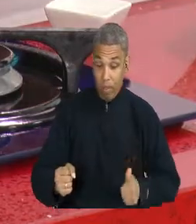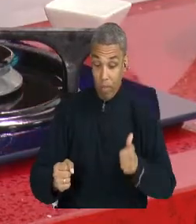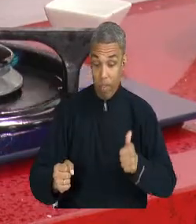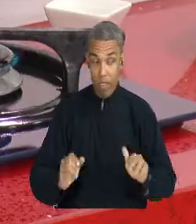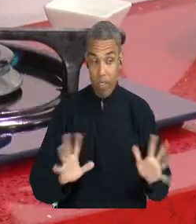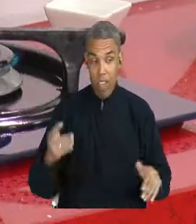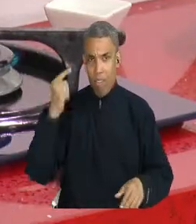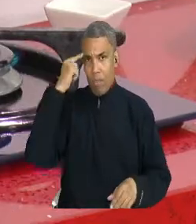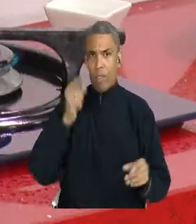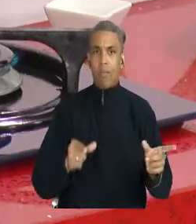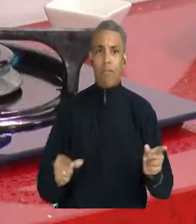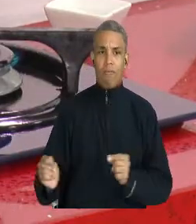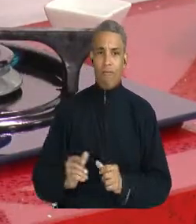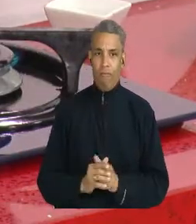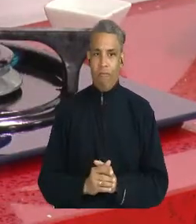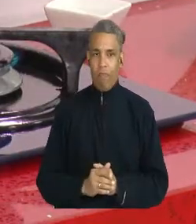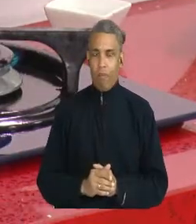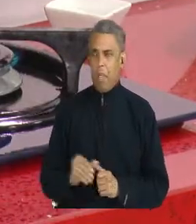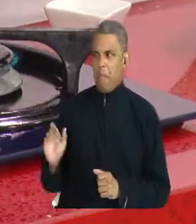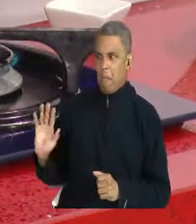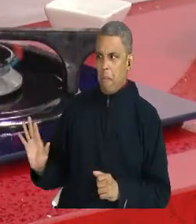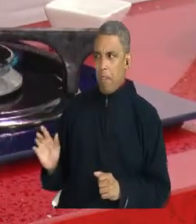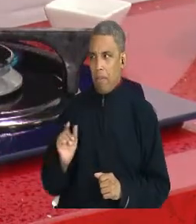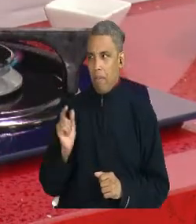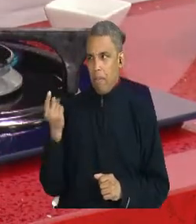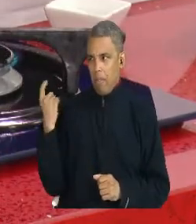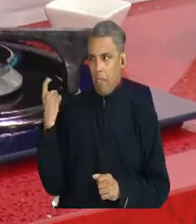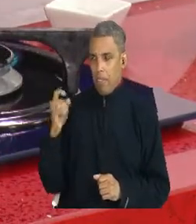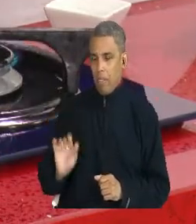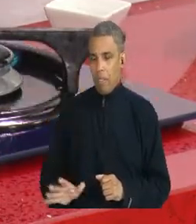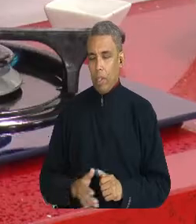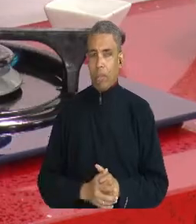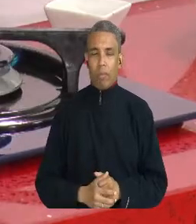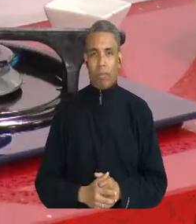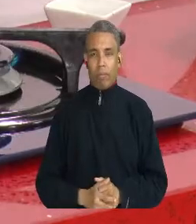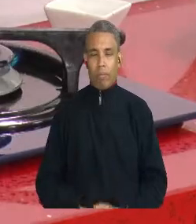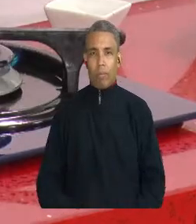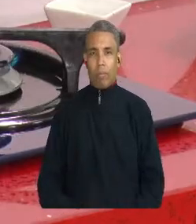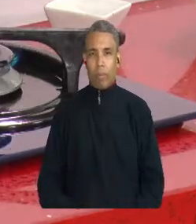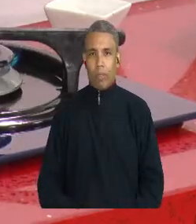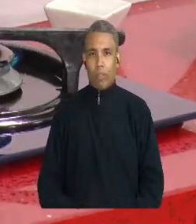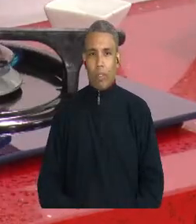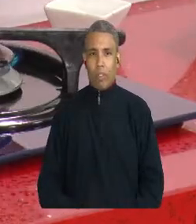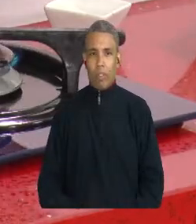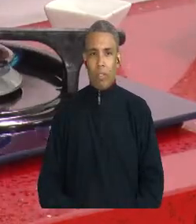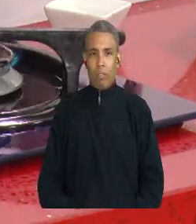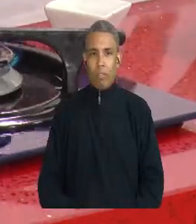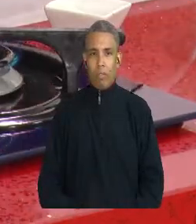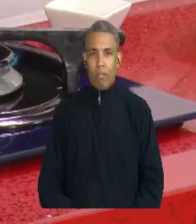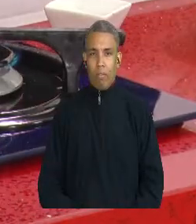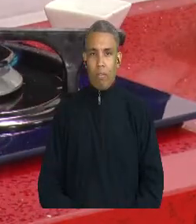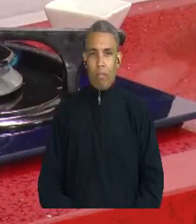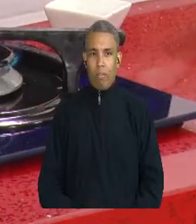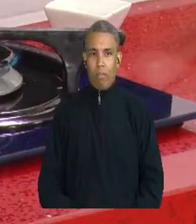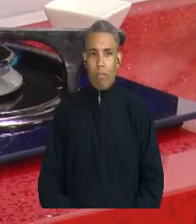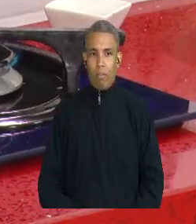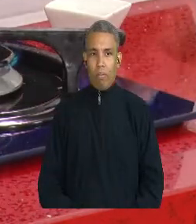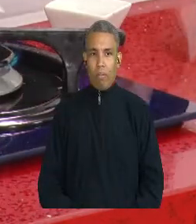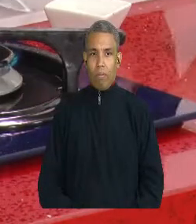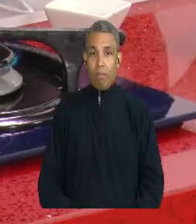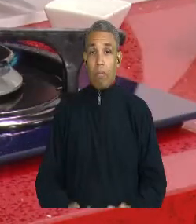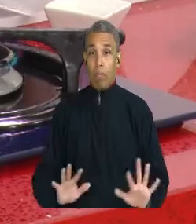lista, ¿verdad? Con un poquitico ya, más. Falta un poquito y ya. Que dore un poquitico más. Sí, eso. Listo, Roche. Pero ya nuestro robo lo